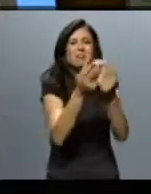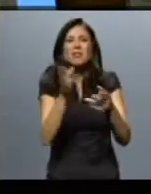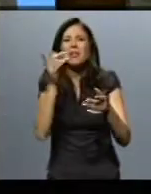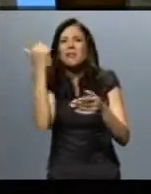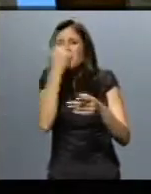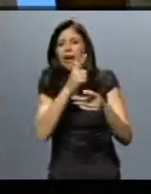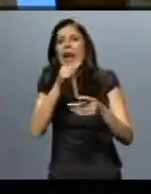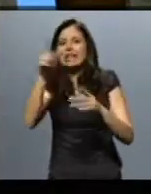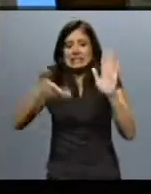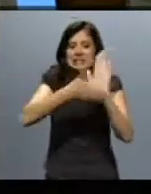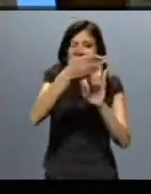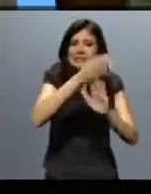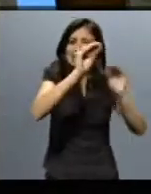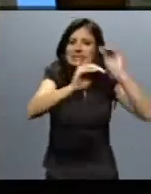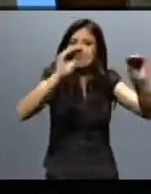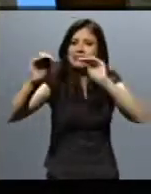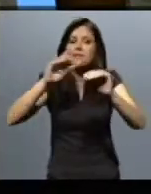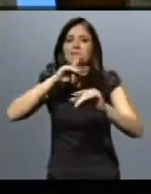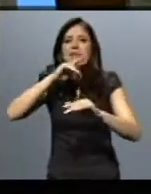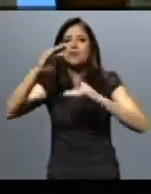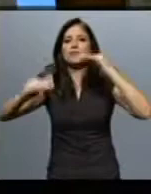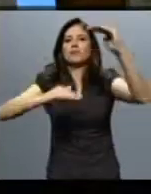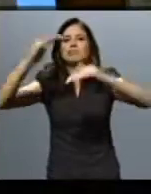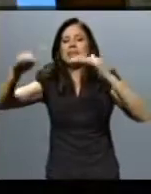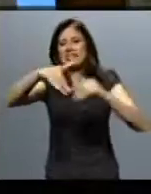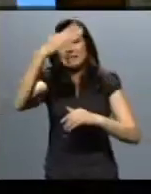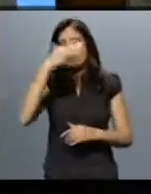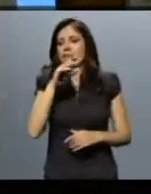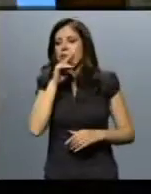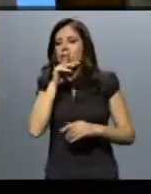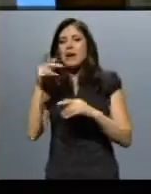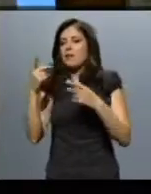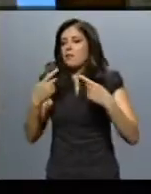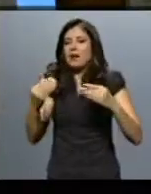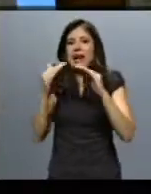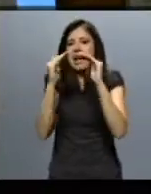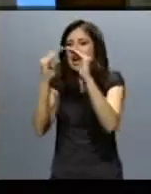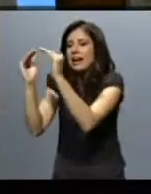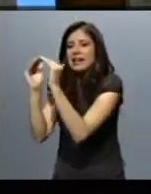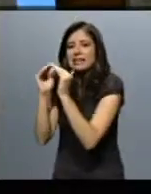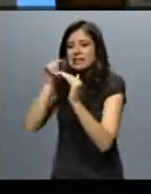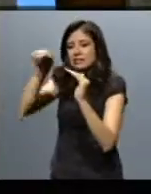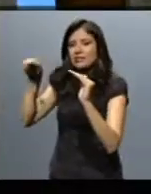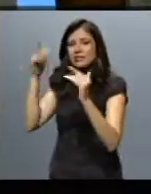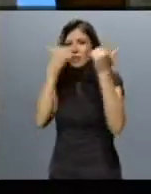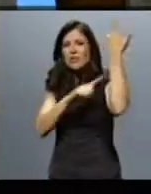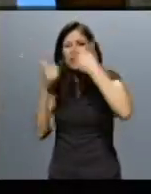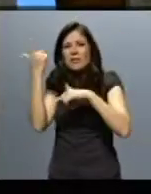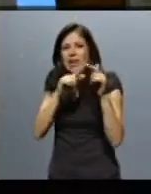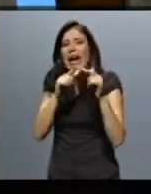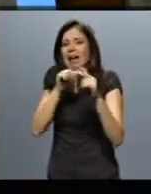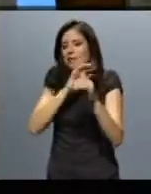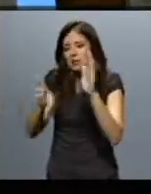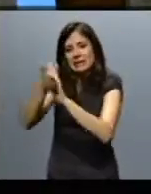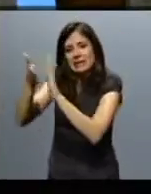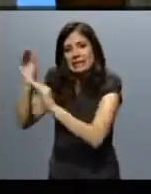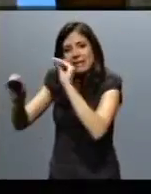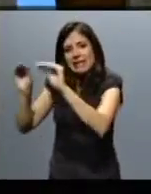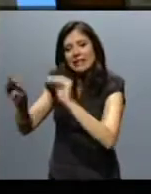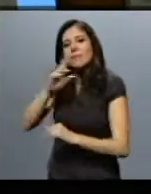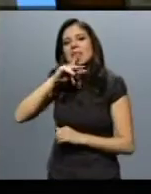porque tú sabes que nos preocupa el barrio porque tú sabes que nos preocupa la colonia porque eso es lo que tú quieres que hagamos